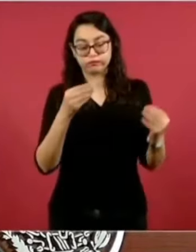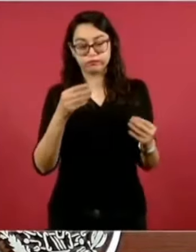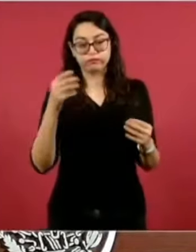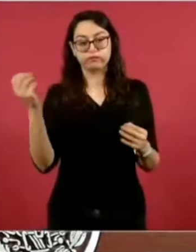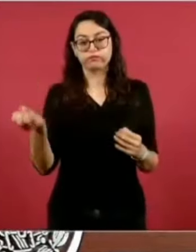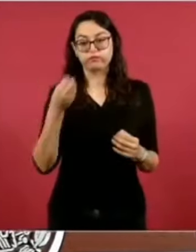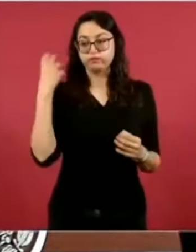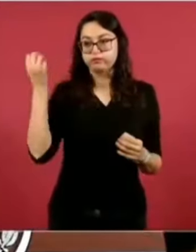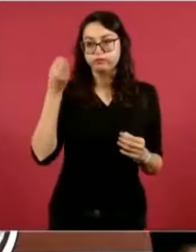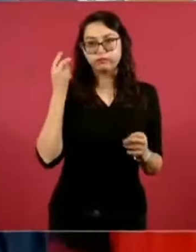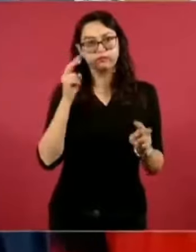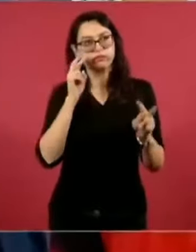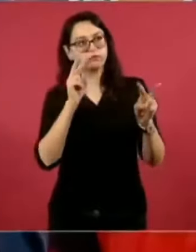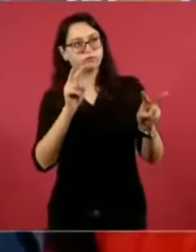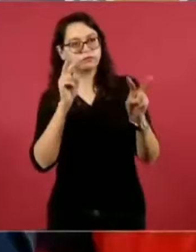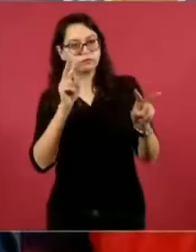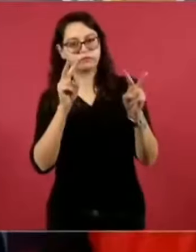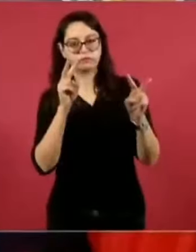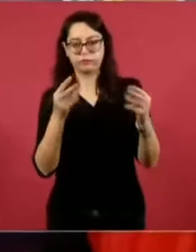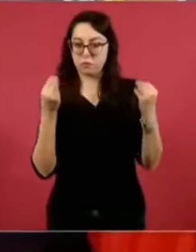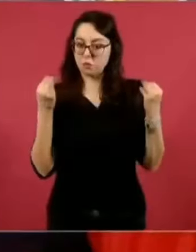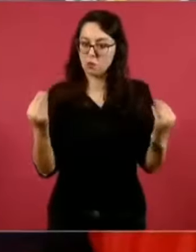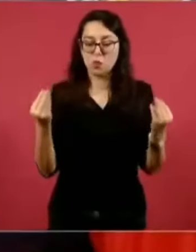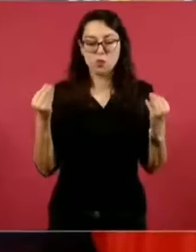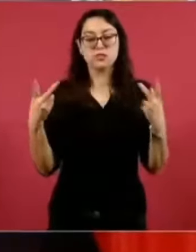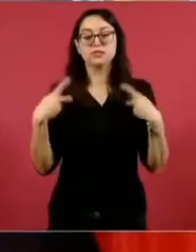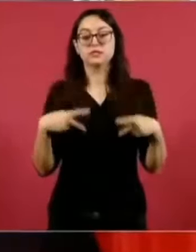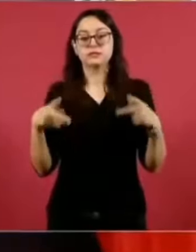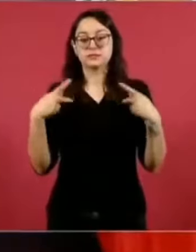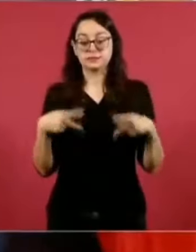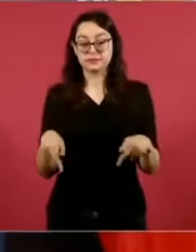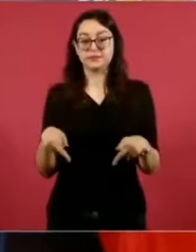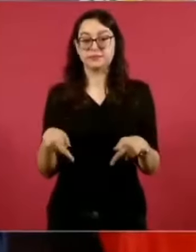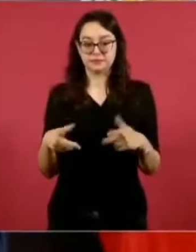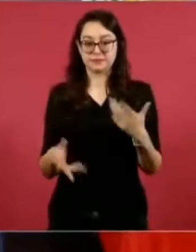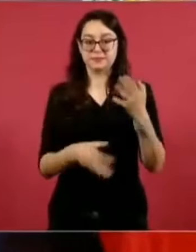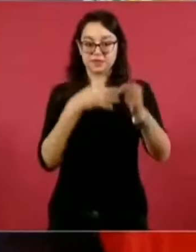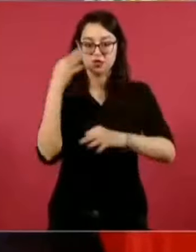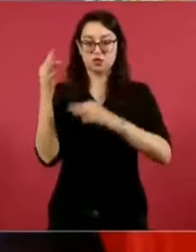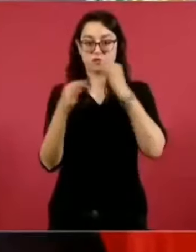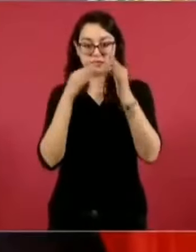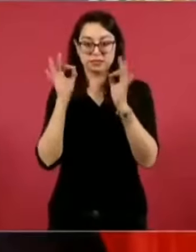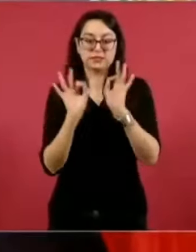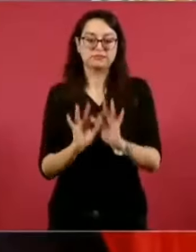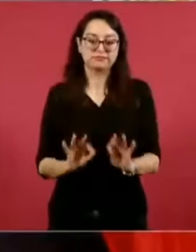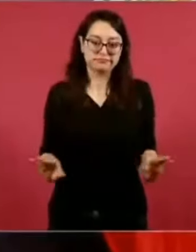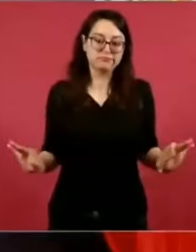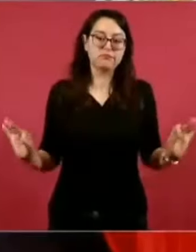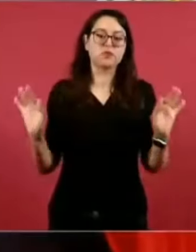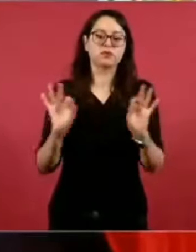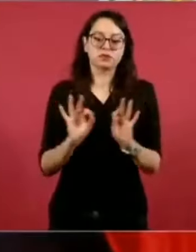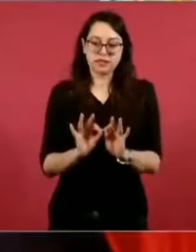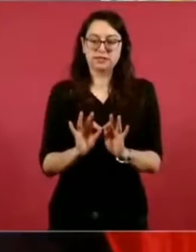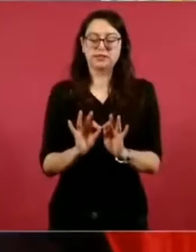esta conferencia y es una noticia importante